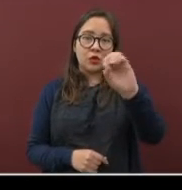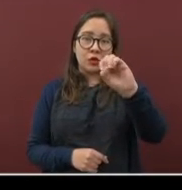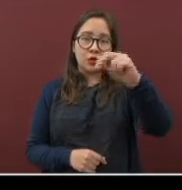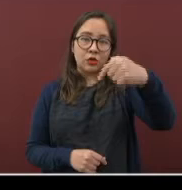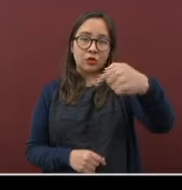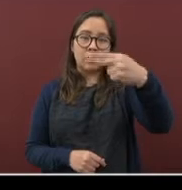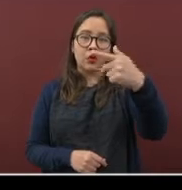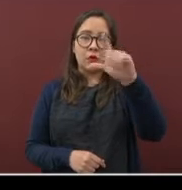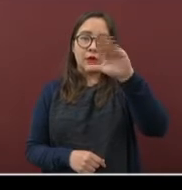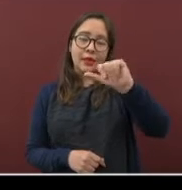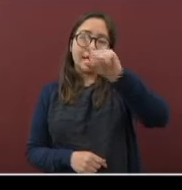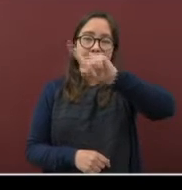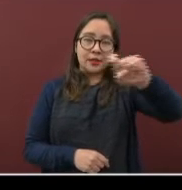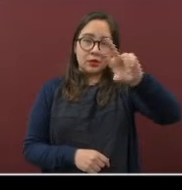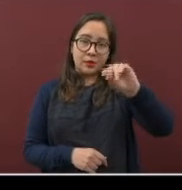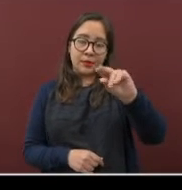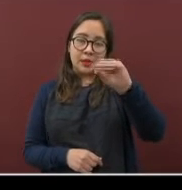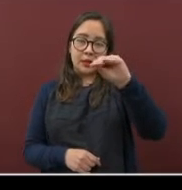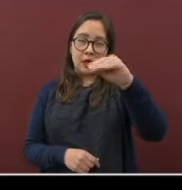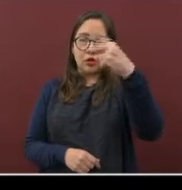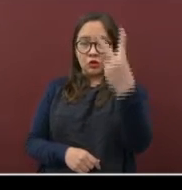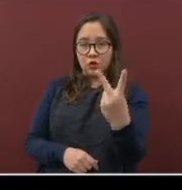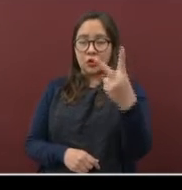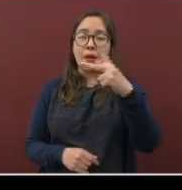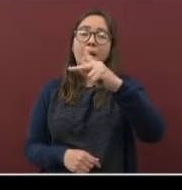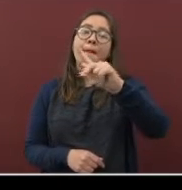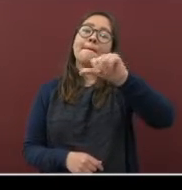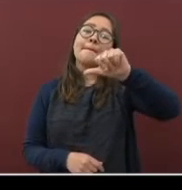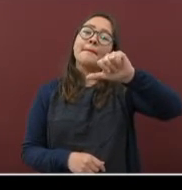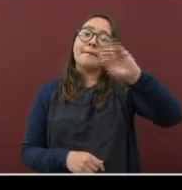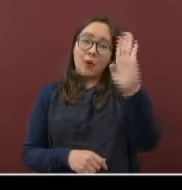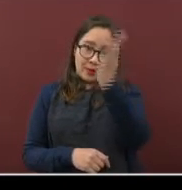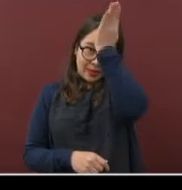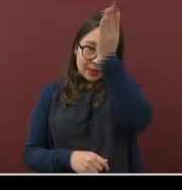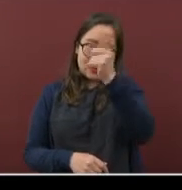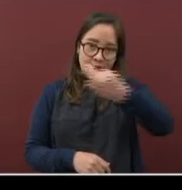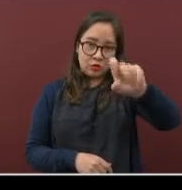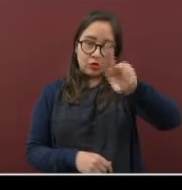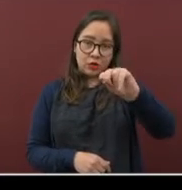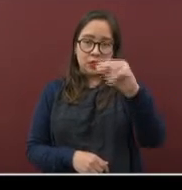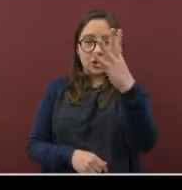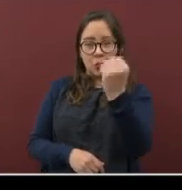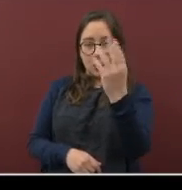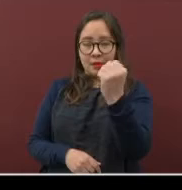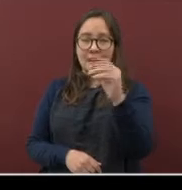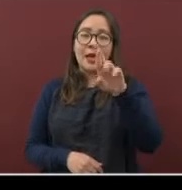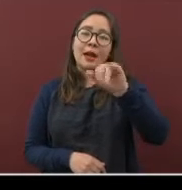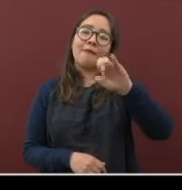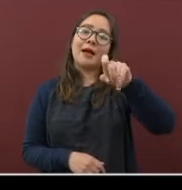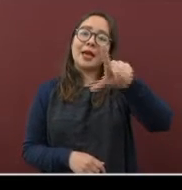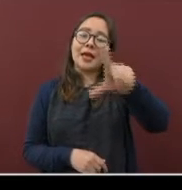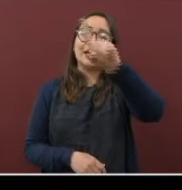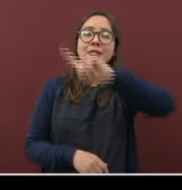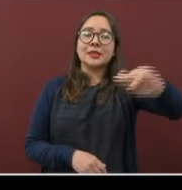192 paso de ovejas 189 y rafael delgado